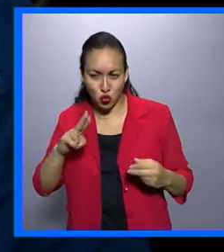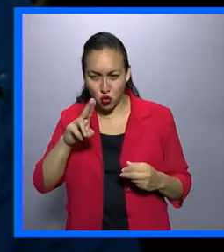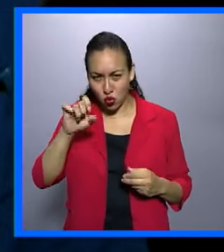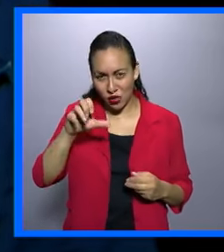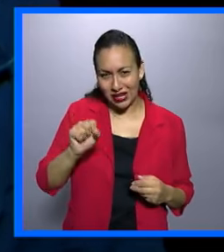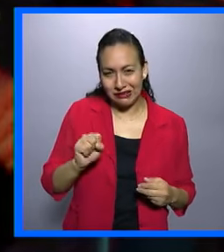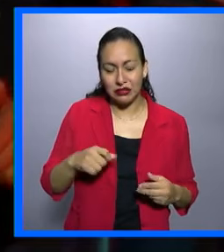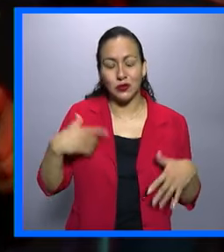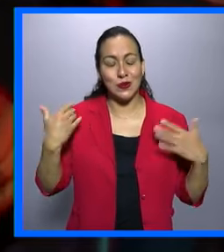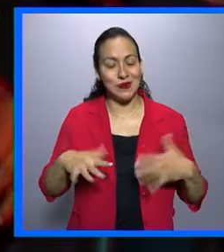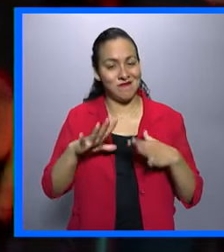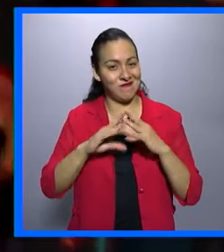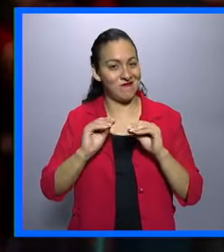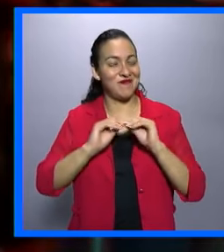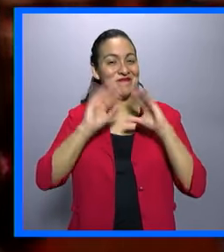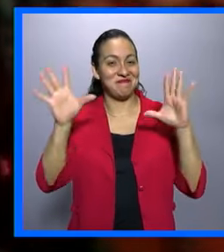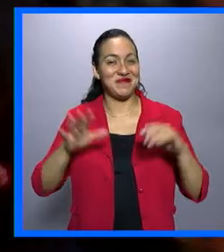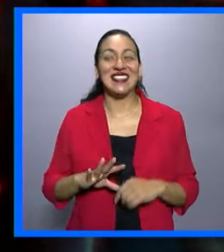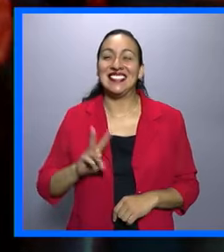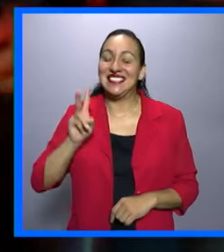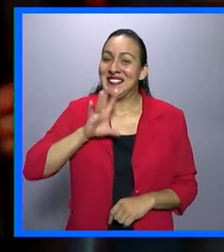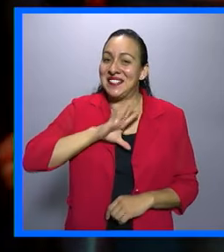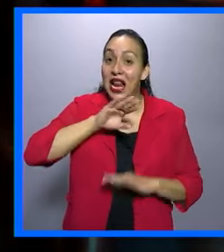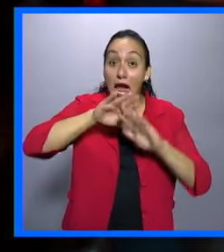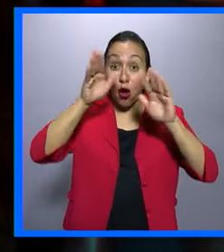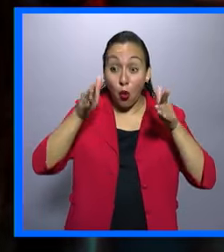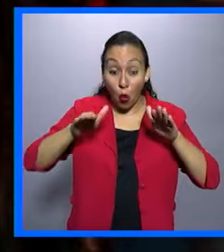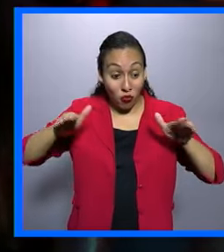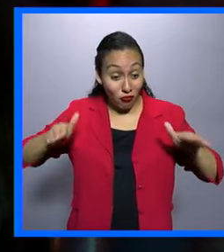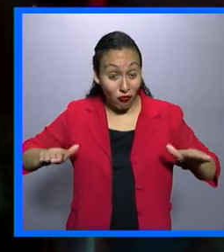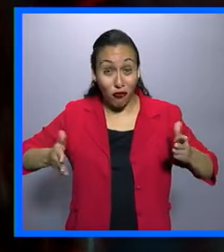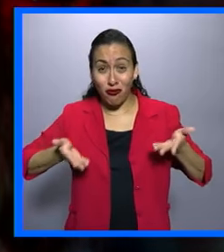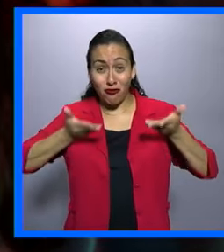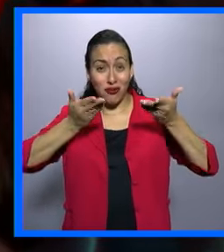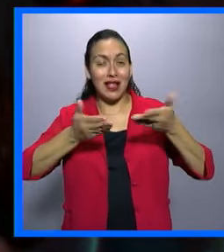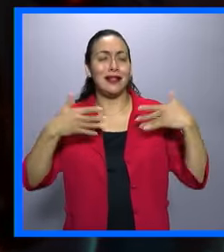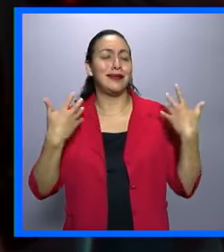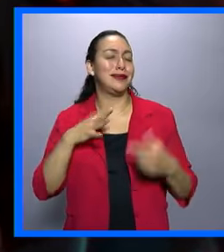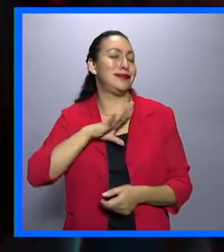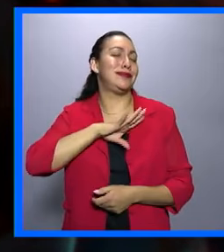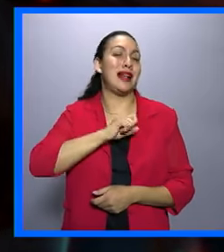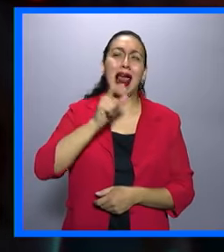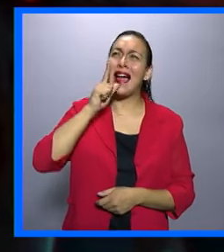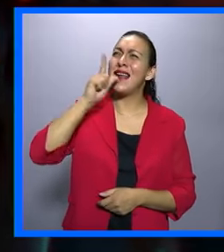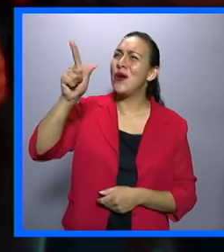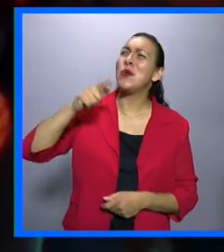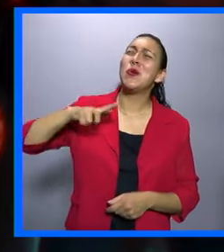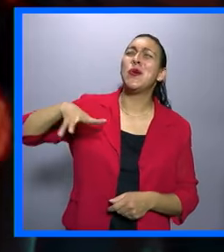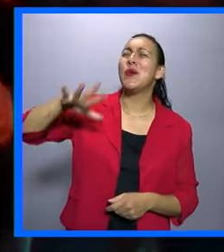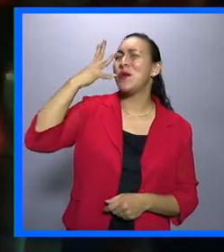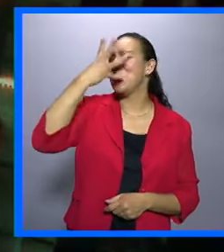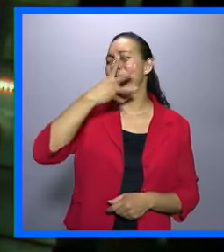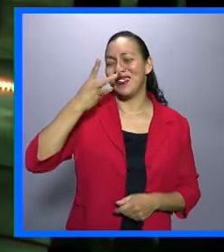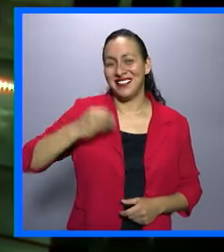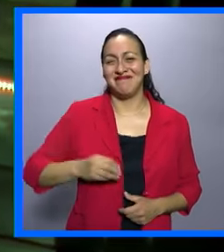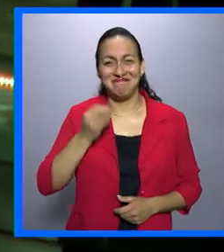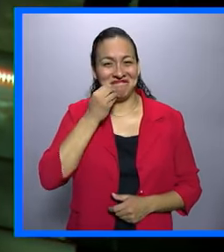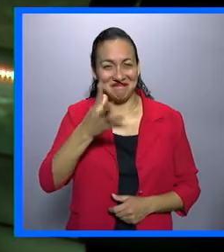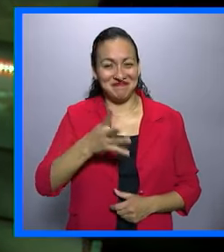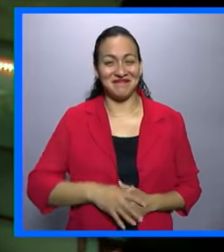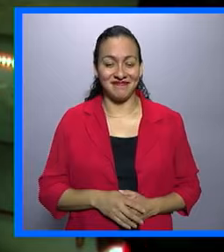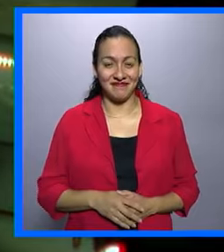muy clara. Nos encantó también la ofrenda, las instalaciones que pusieron ahí, la iluminación está padrísima.